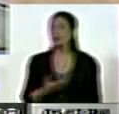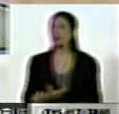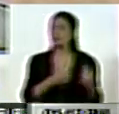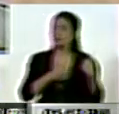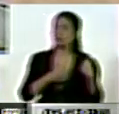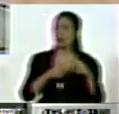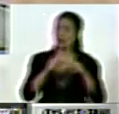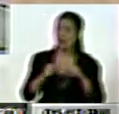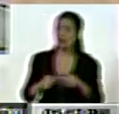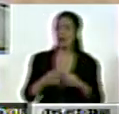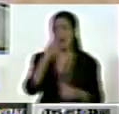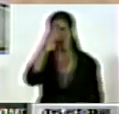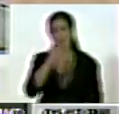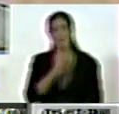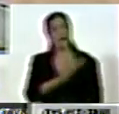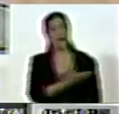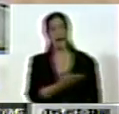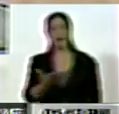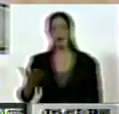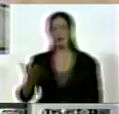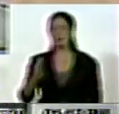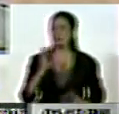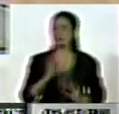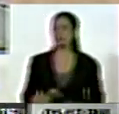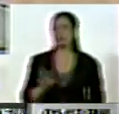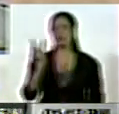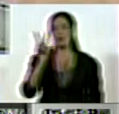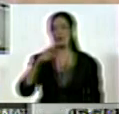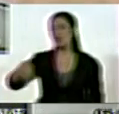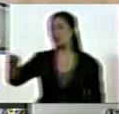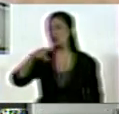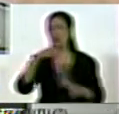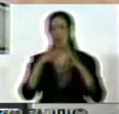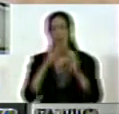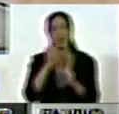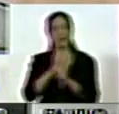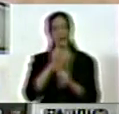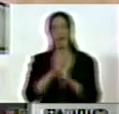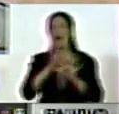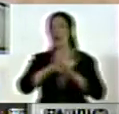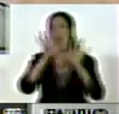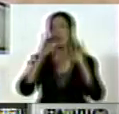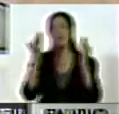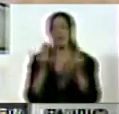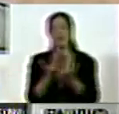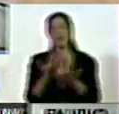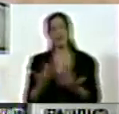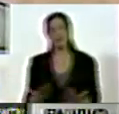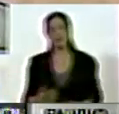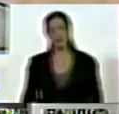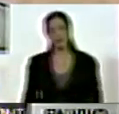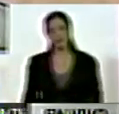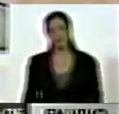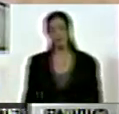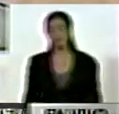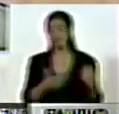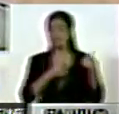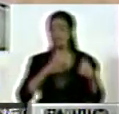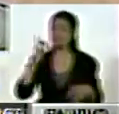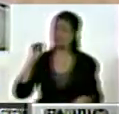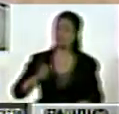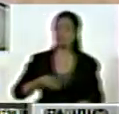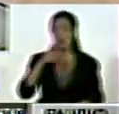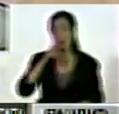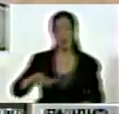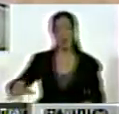también de preservar la imagen y la reputación de nuestras autoridades en el mundo. Estamos en la responsabilidad y en el deber frente a